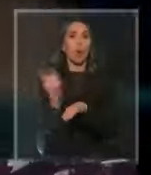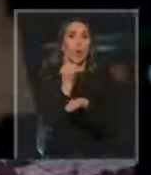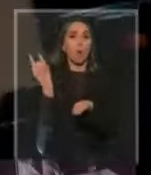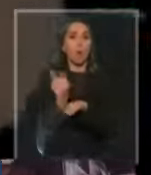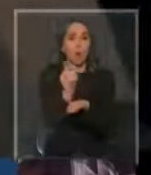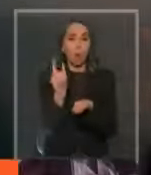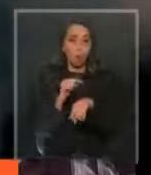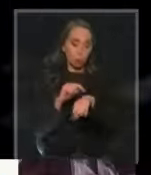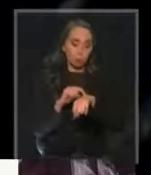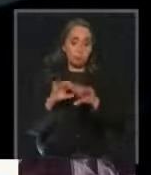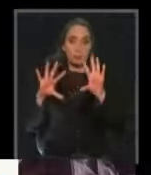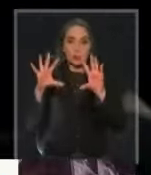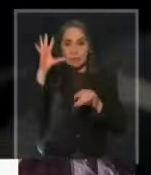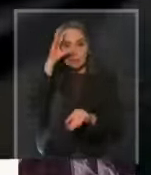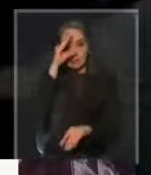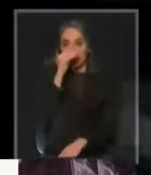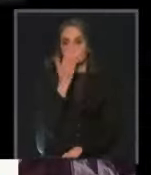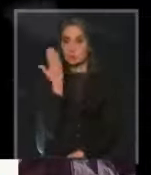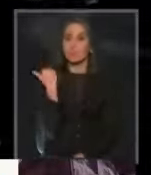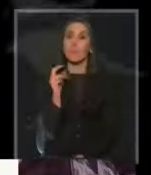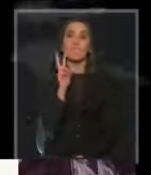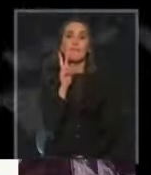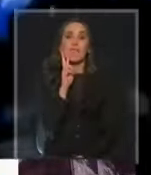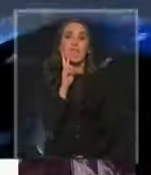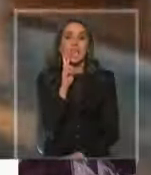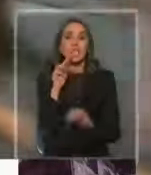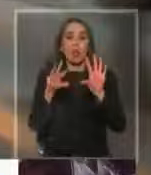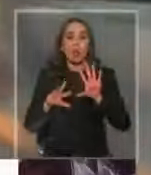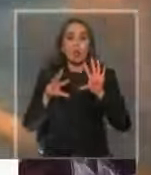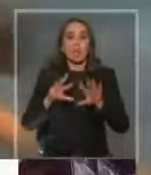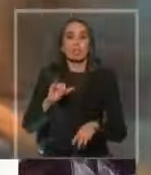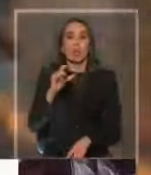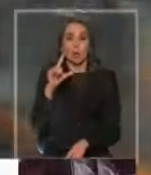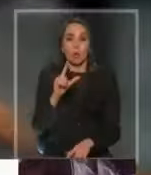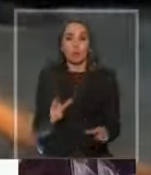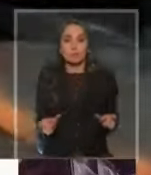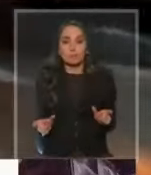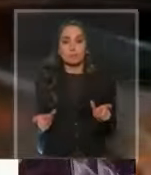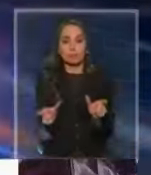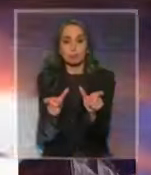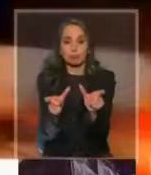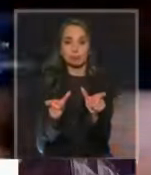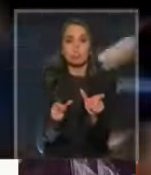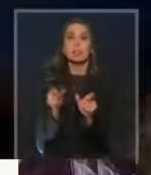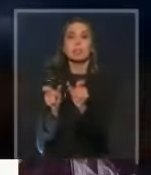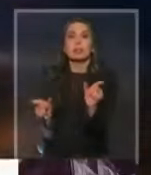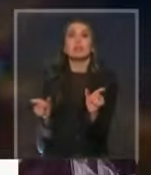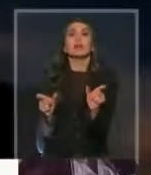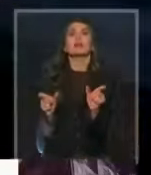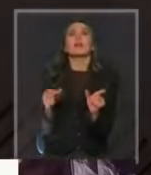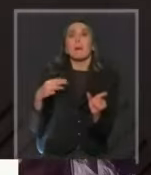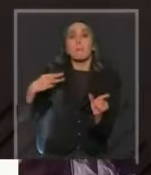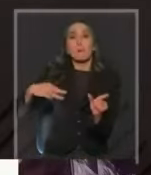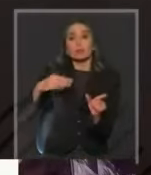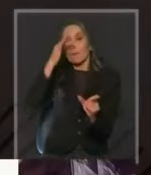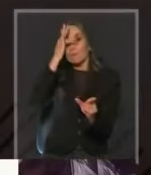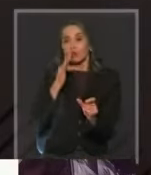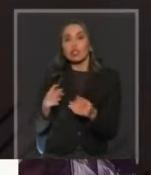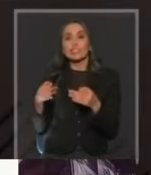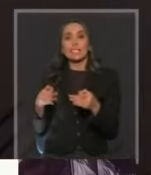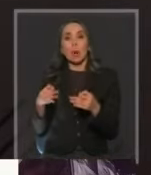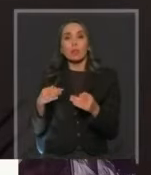cerca de las 10 de la noche del pasado viernes 19 de julio. Un procedimiento adoptado por los inspectores de seguridad municipal de La